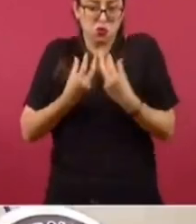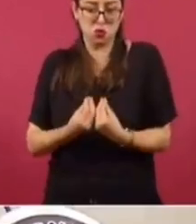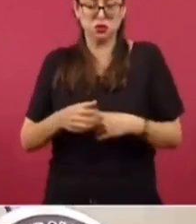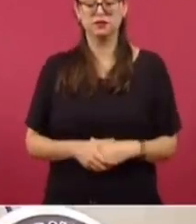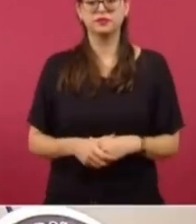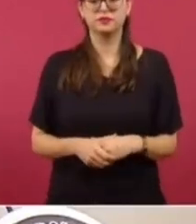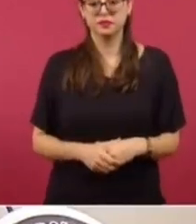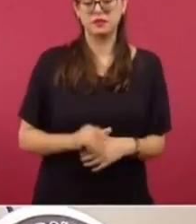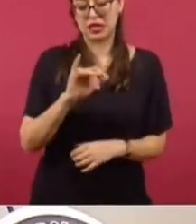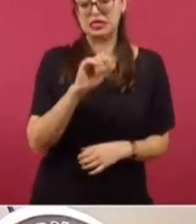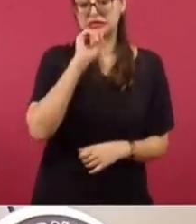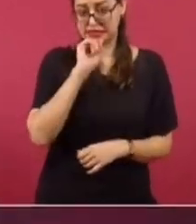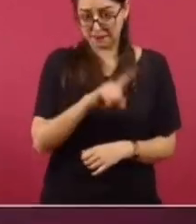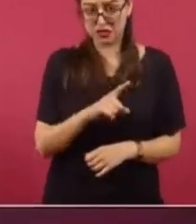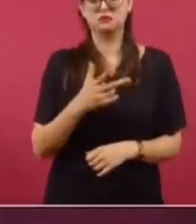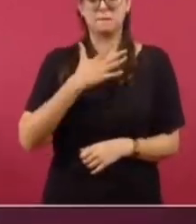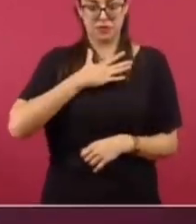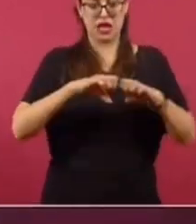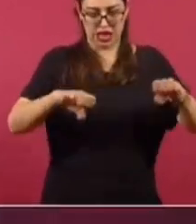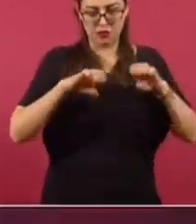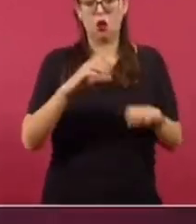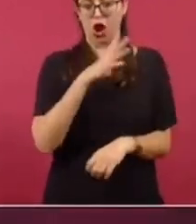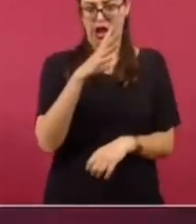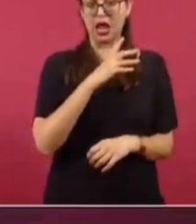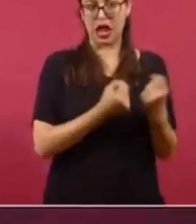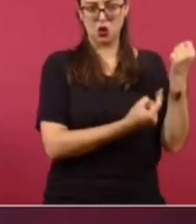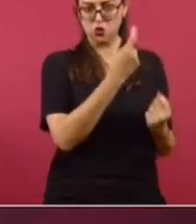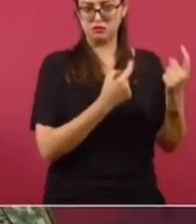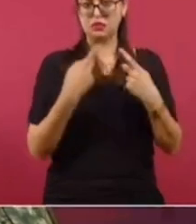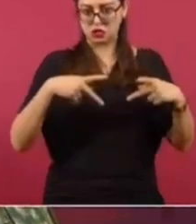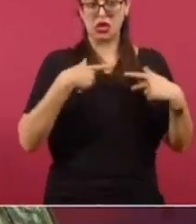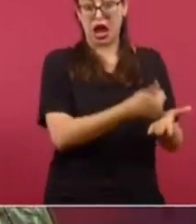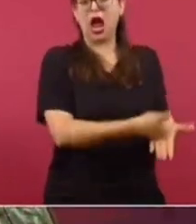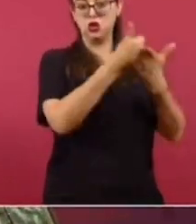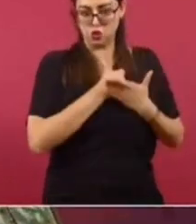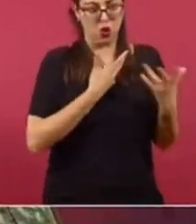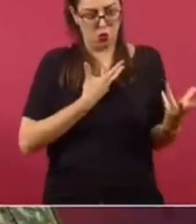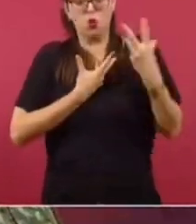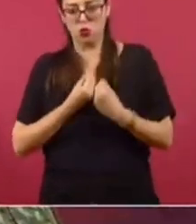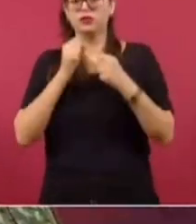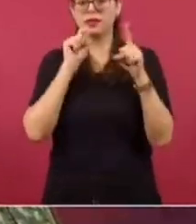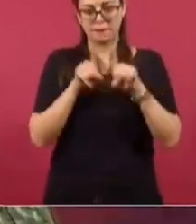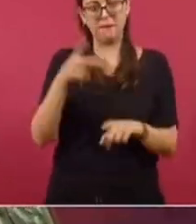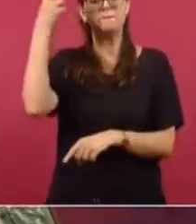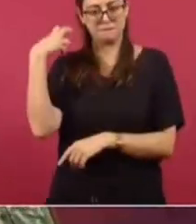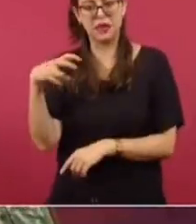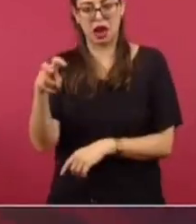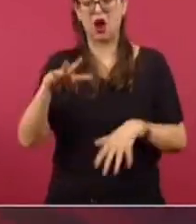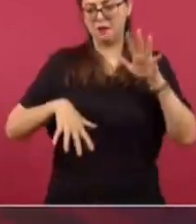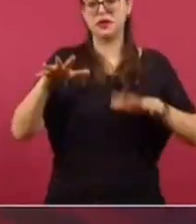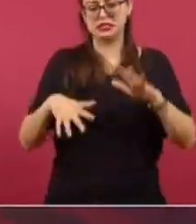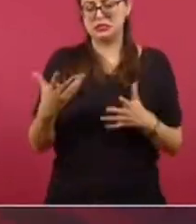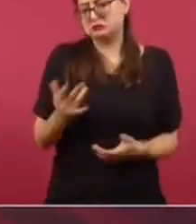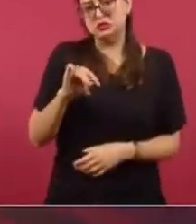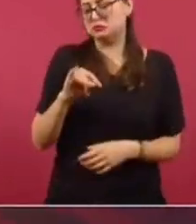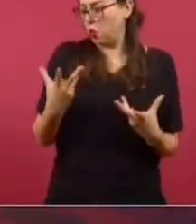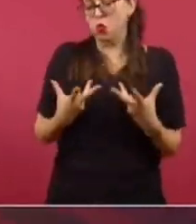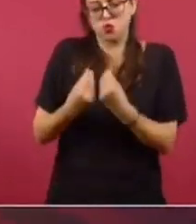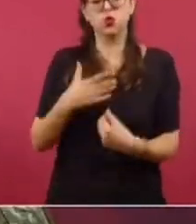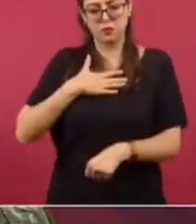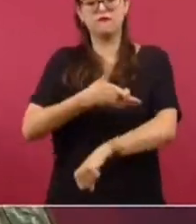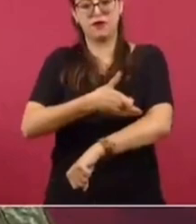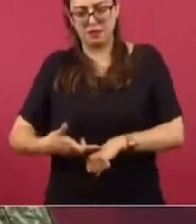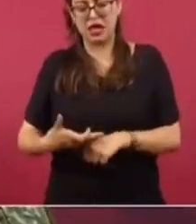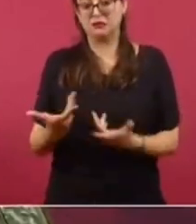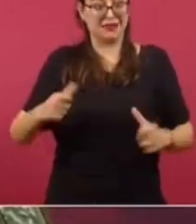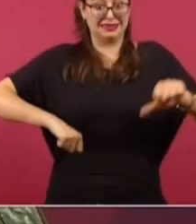de ayudantes que me auxilian en todo lo que tengo que desarrollar, y que en estos viajes también auxilian a mi familia para poder cumplir